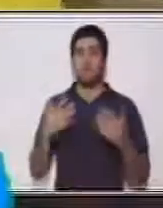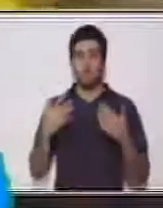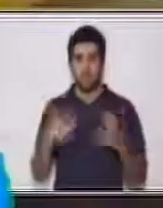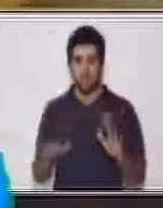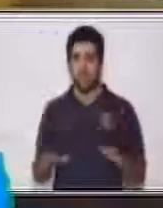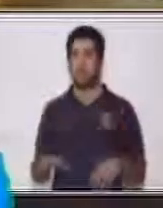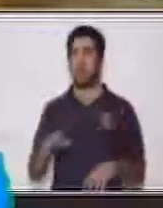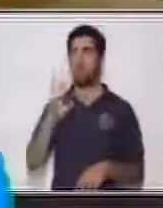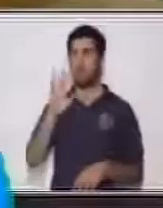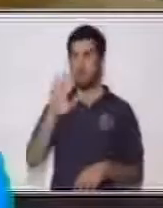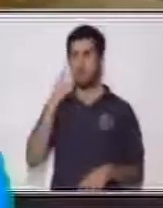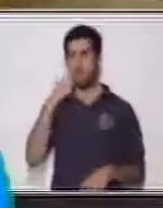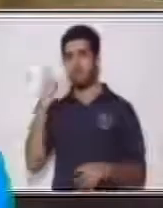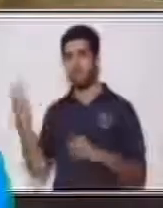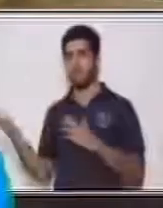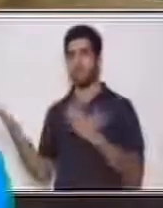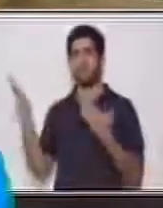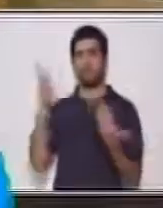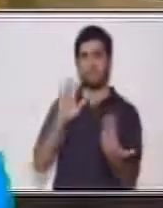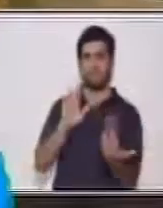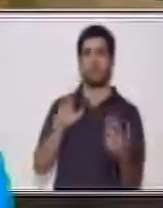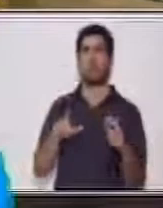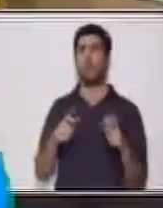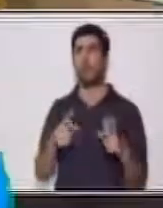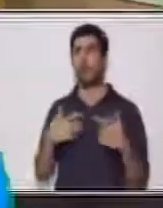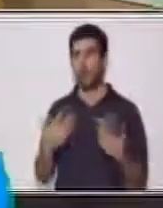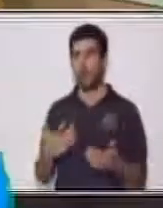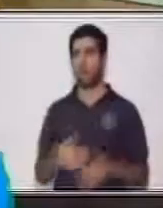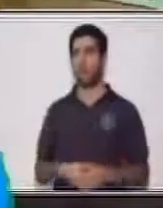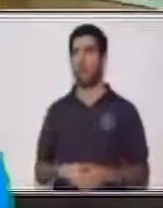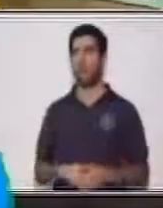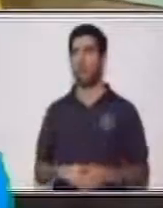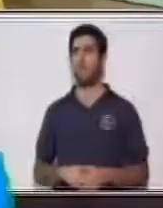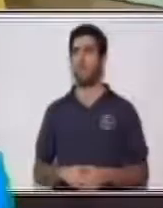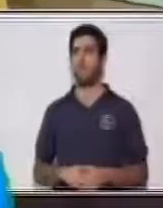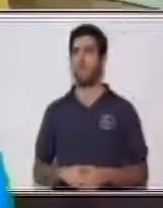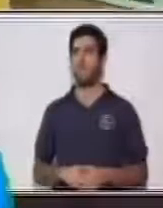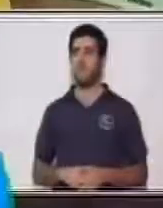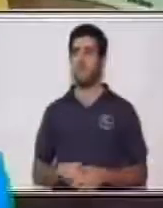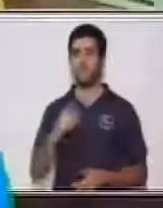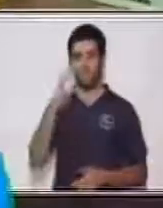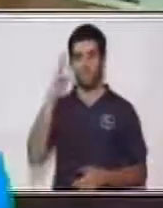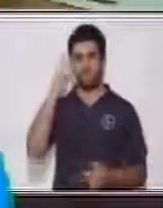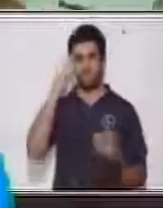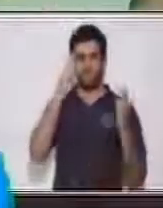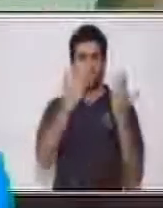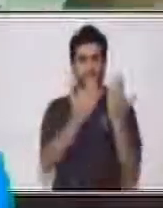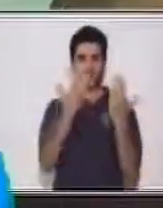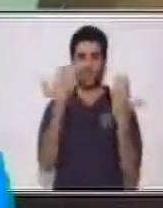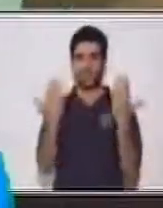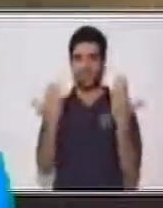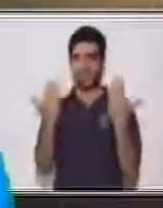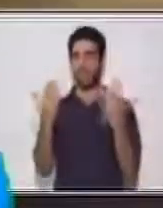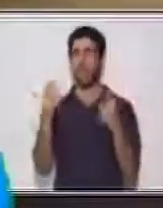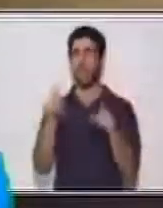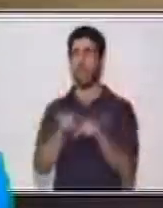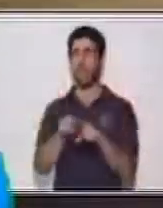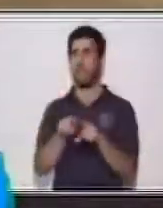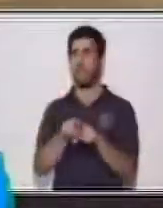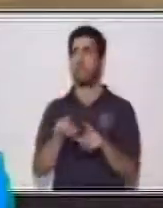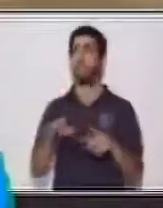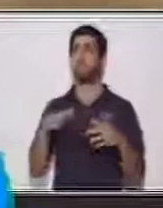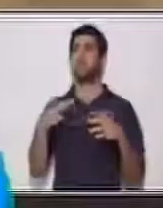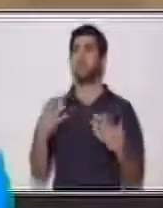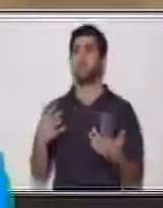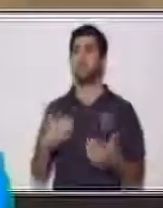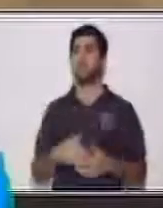despegar para que tú puedas ver cómo lo vas a trabajar. Recuérdate, dijimos que son 3 secciones completamente iguales. Entonces, en la